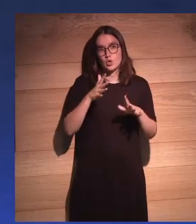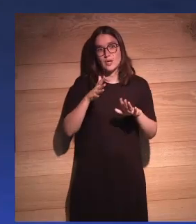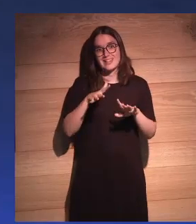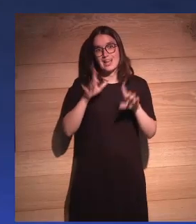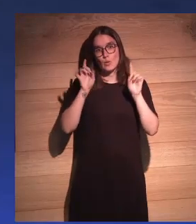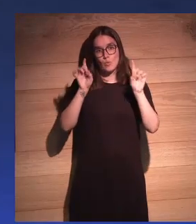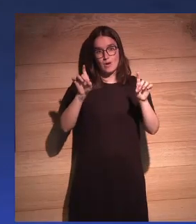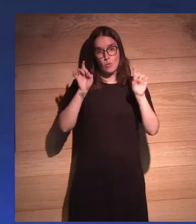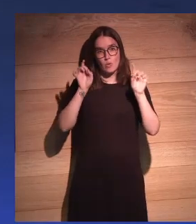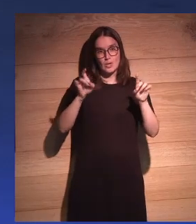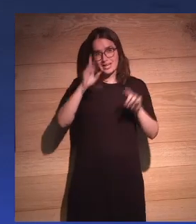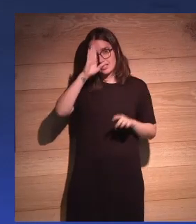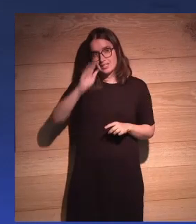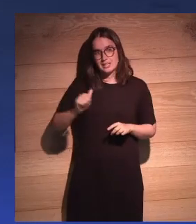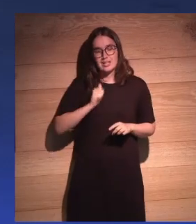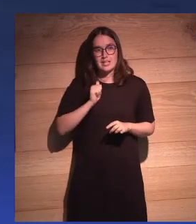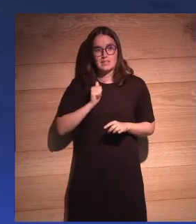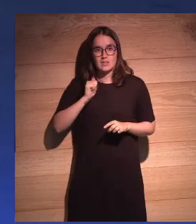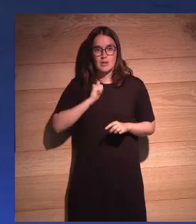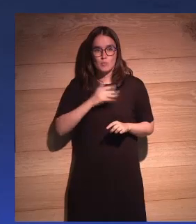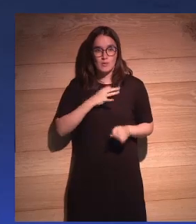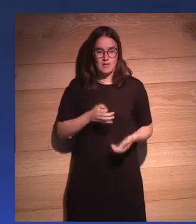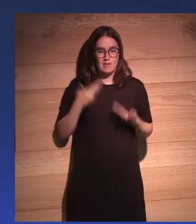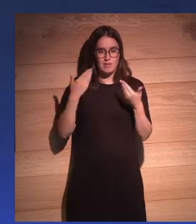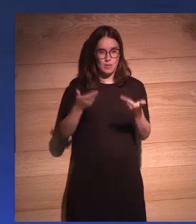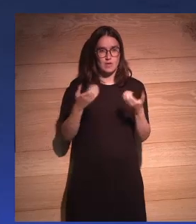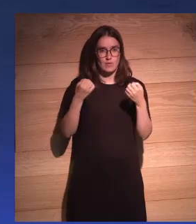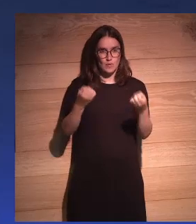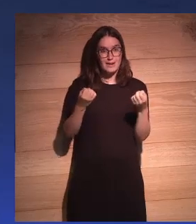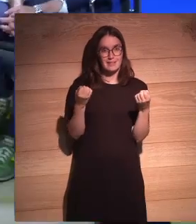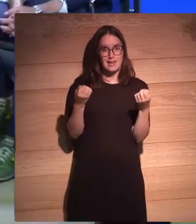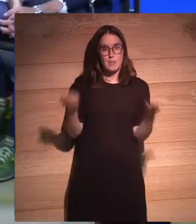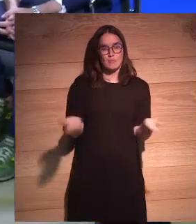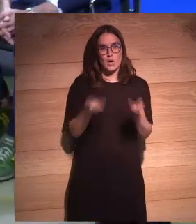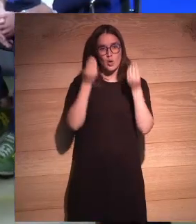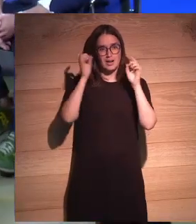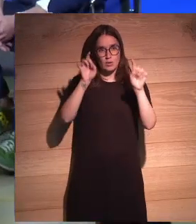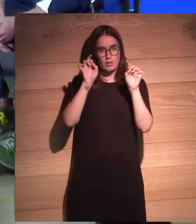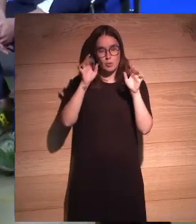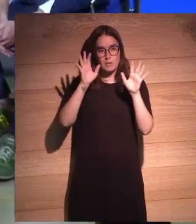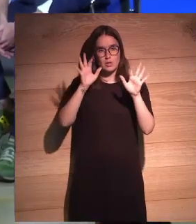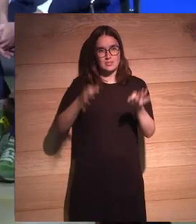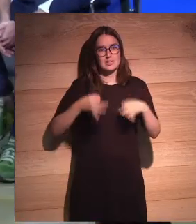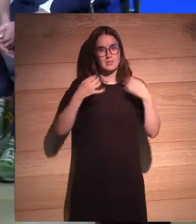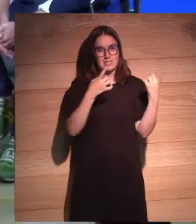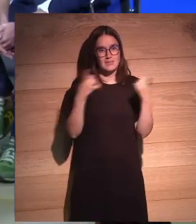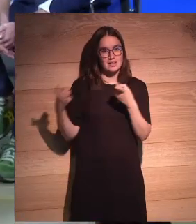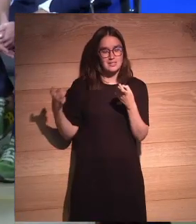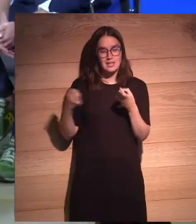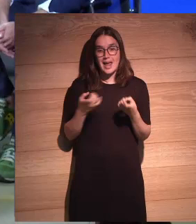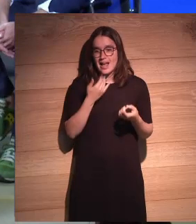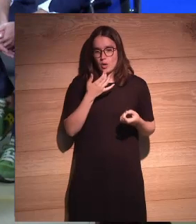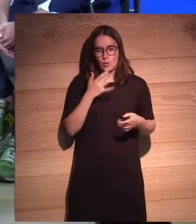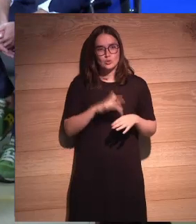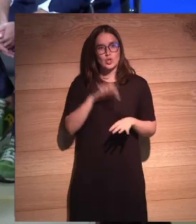educación, la inteligencia artificial puede ayudar mucho y a mejorar la educación, pero siempre vas a necesitar ese toque